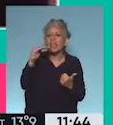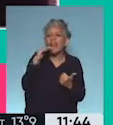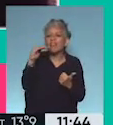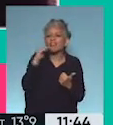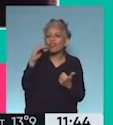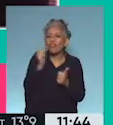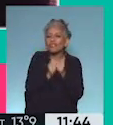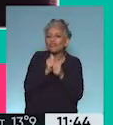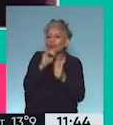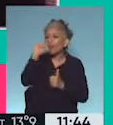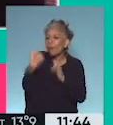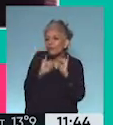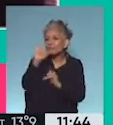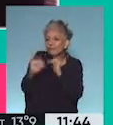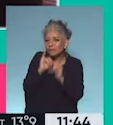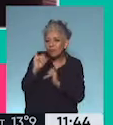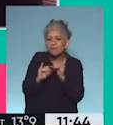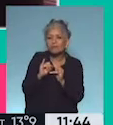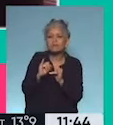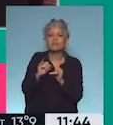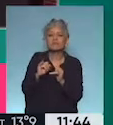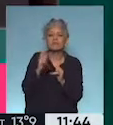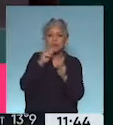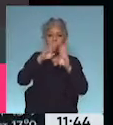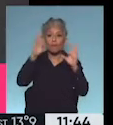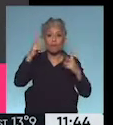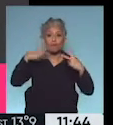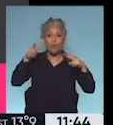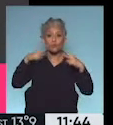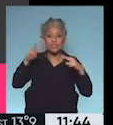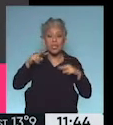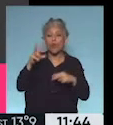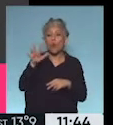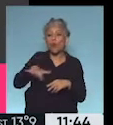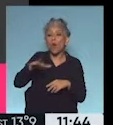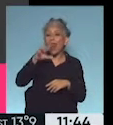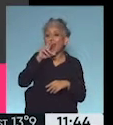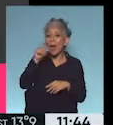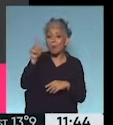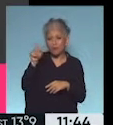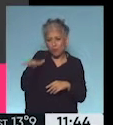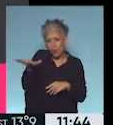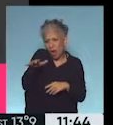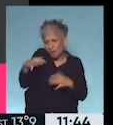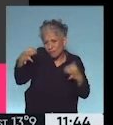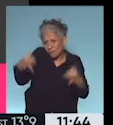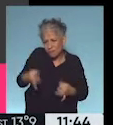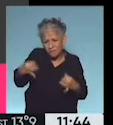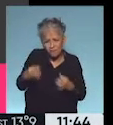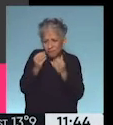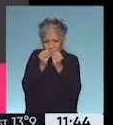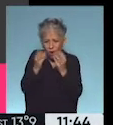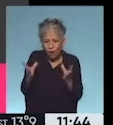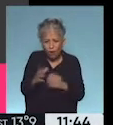ocurre desde del Museo de Ciencias Naturales de La Plata. Es un lugar fabuloso en donde justamente el